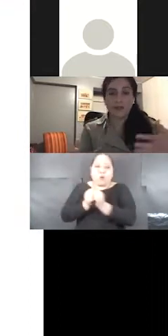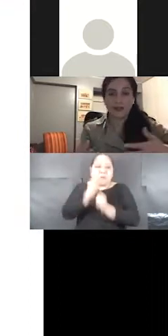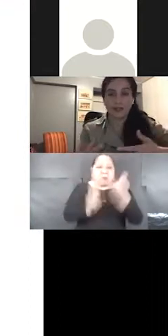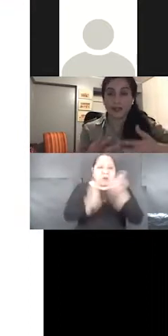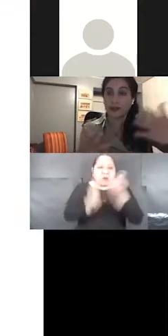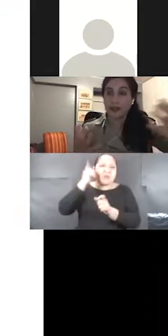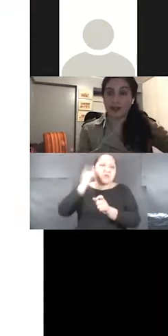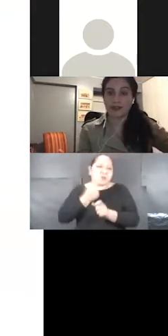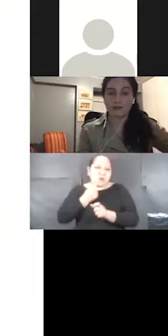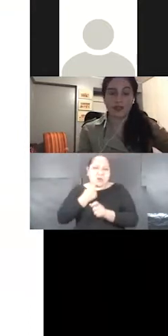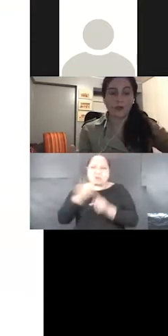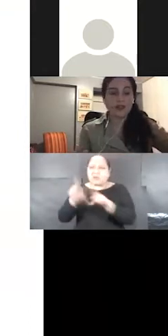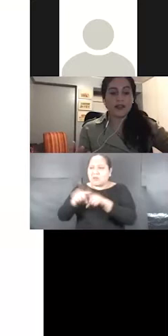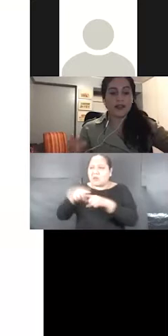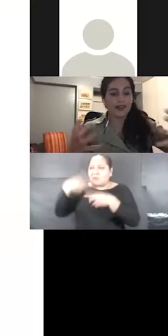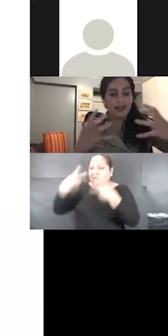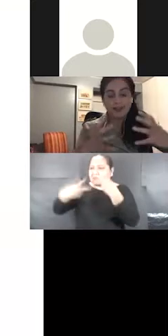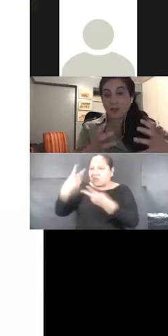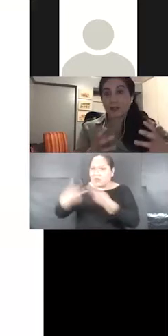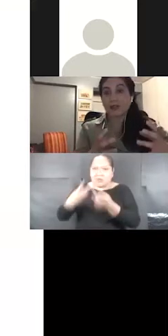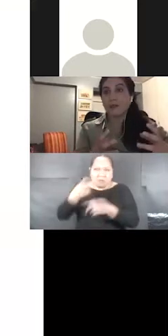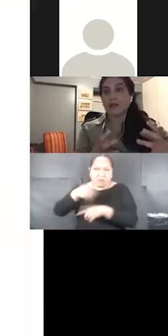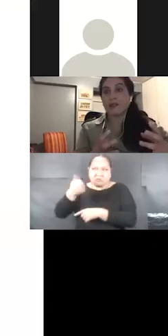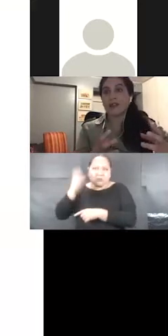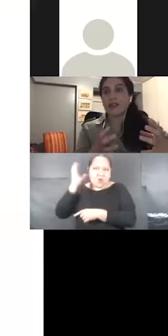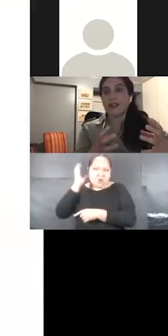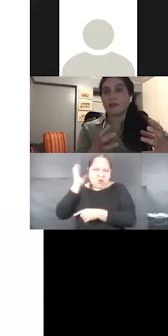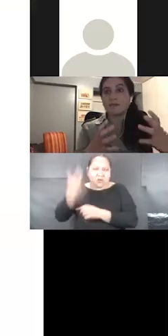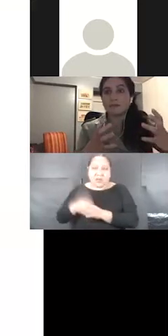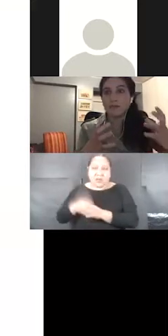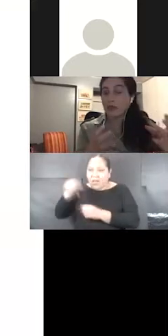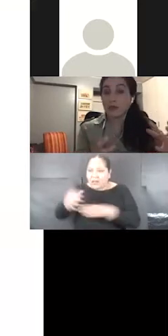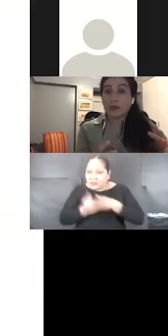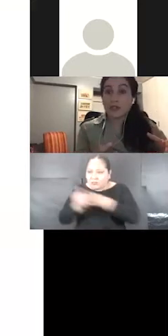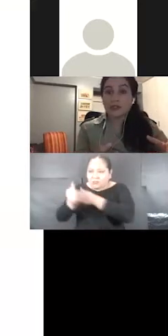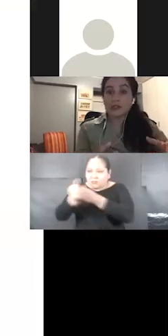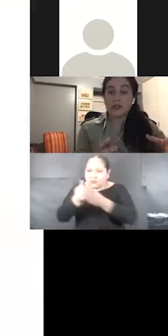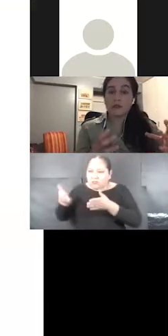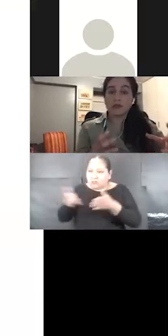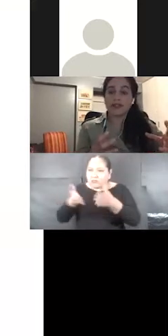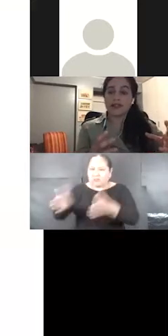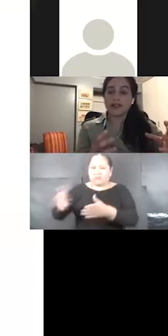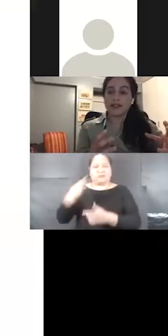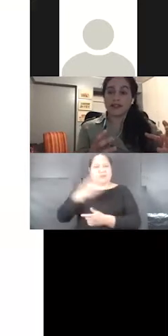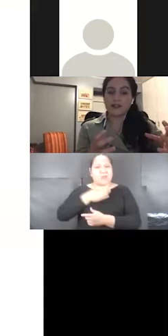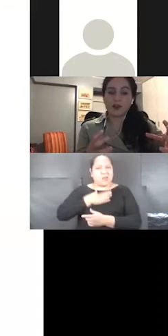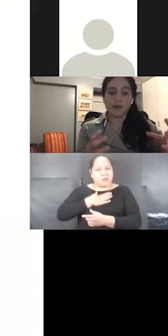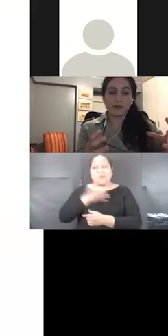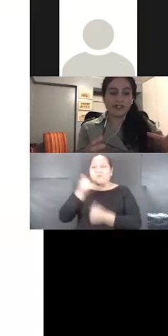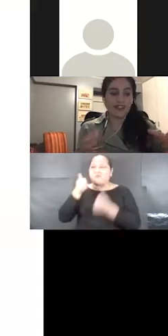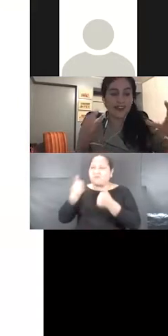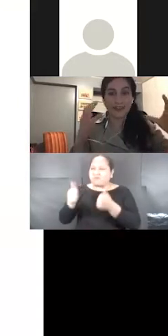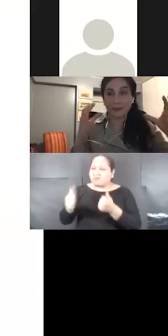también visitantes generales del museo. Esos recorridos para mí eran muy ricos, porque